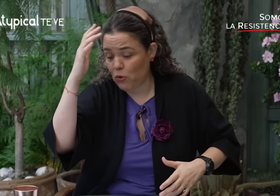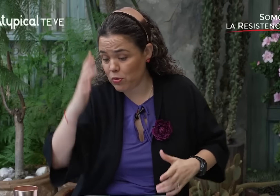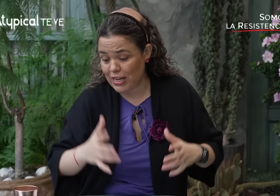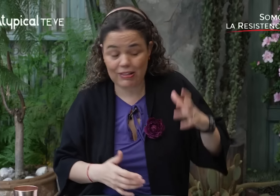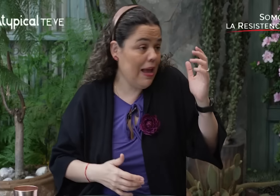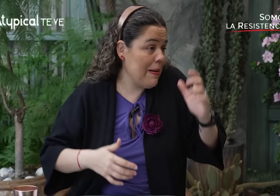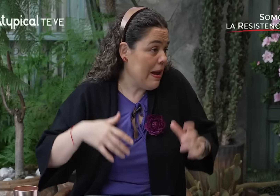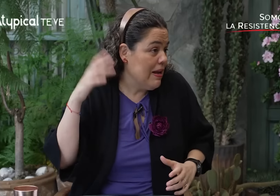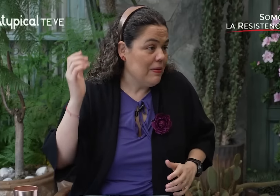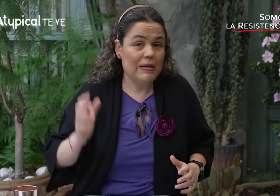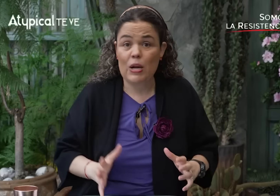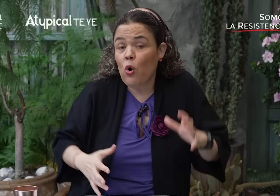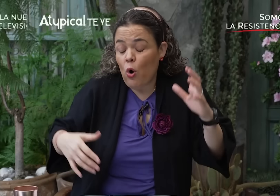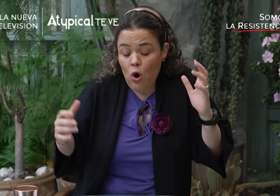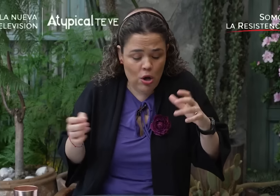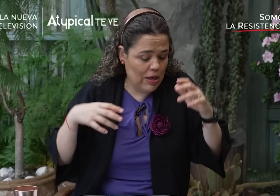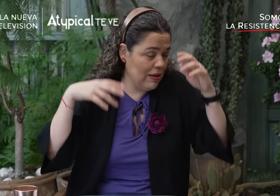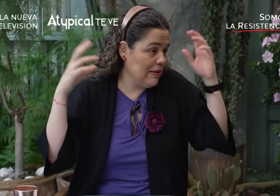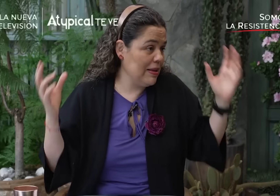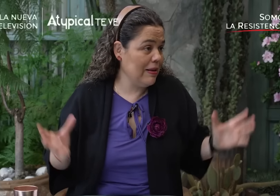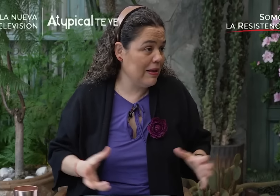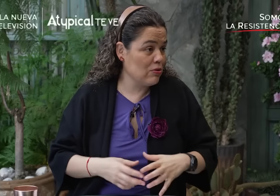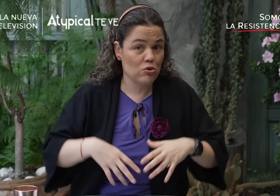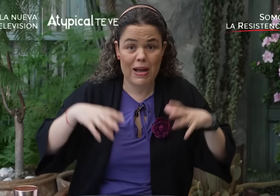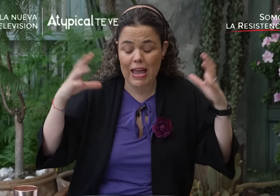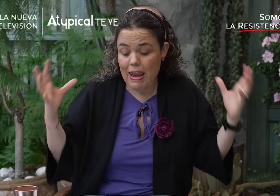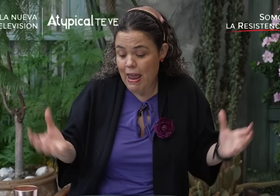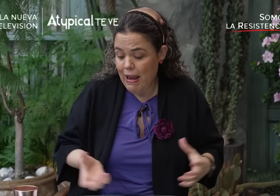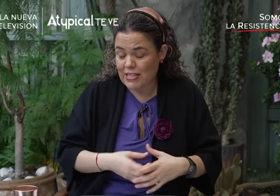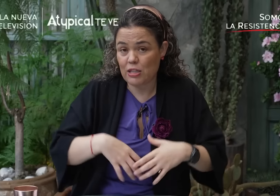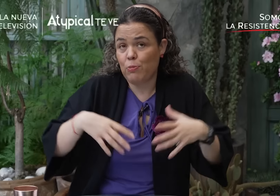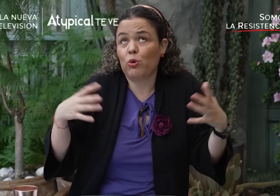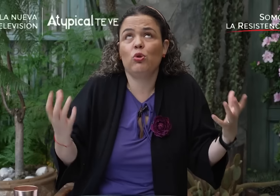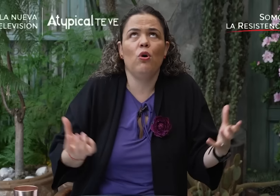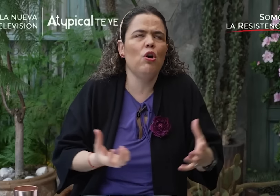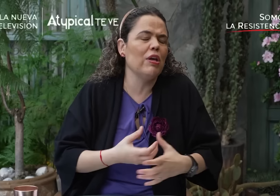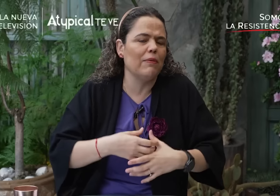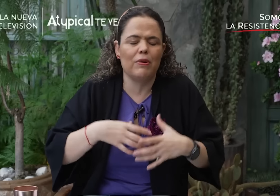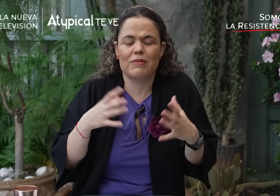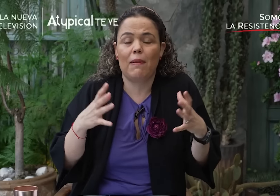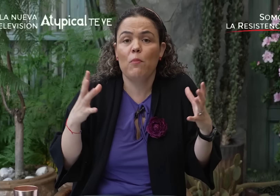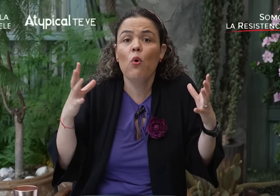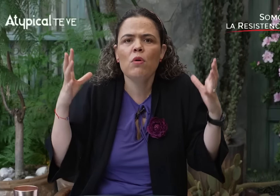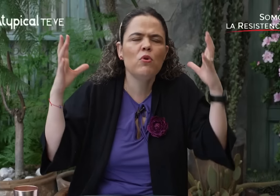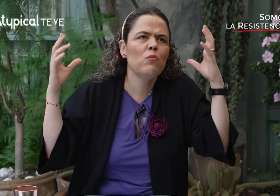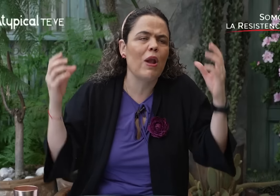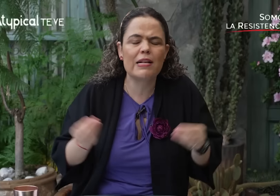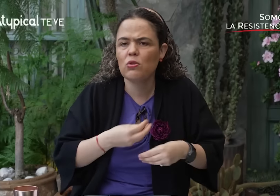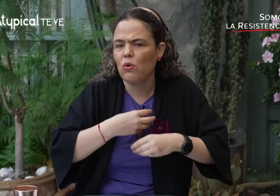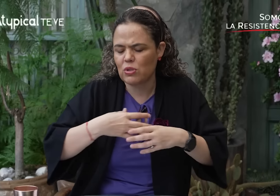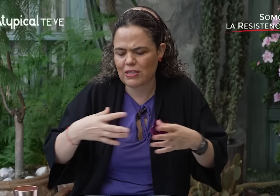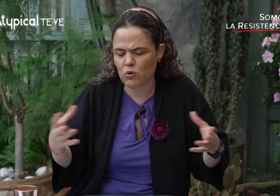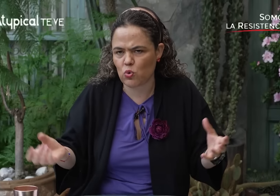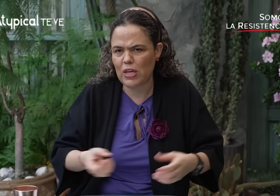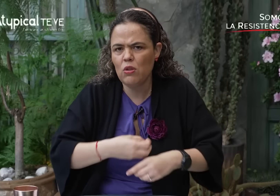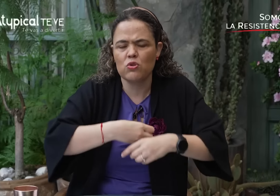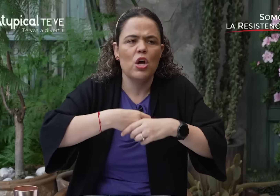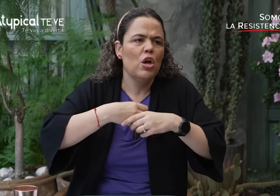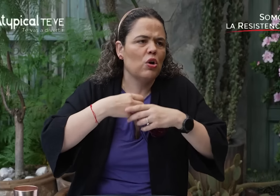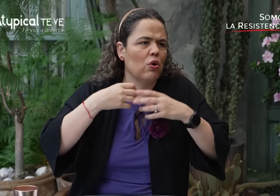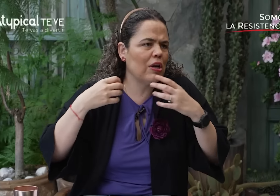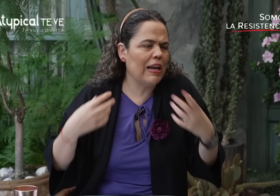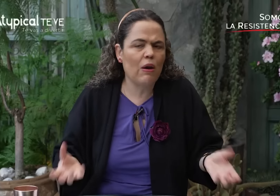él, cómo se atreve. Y se enojó y en sus mañaneras explotó y, bueno, estaba muy, muy molesto con los Estados